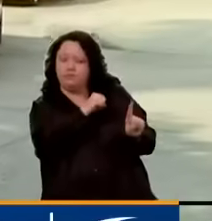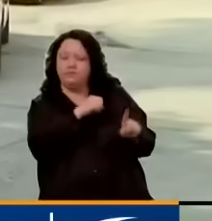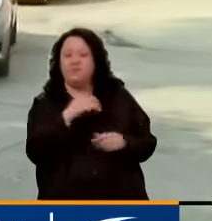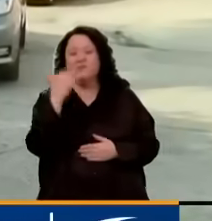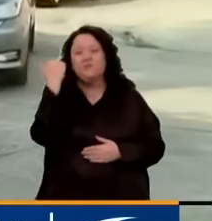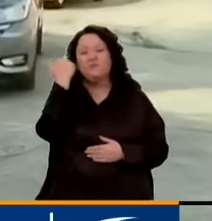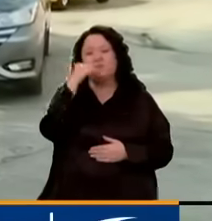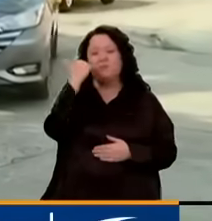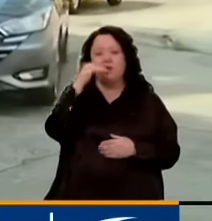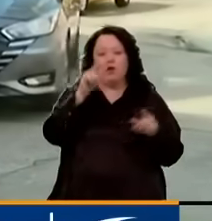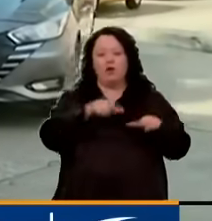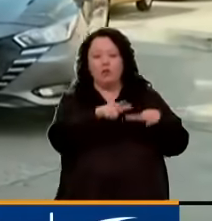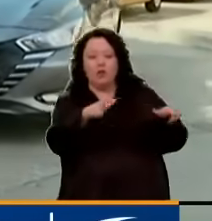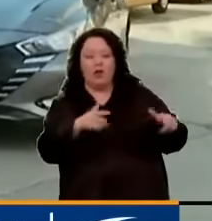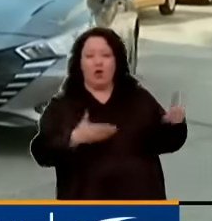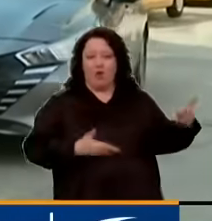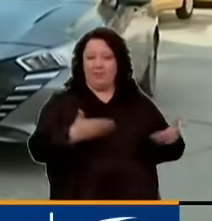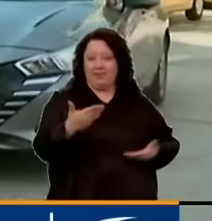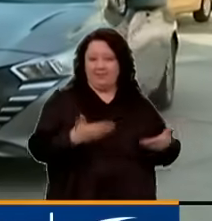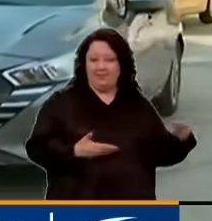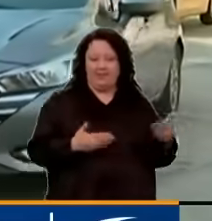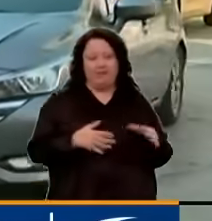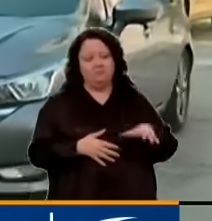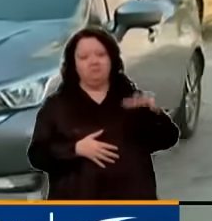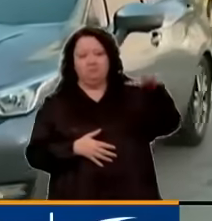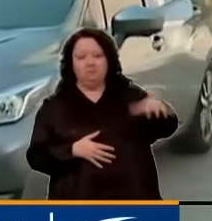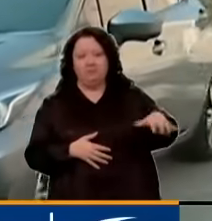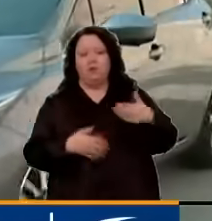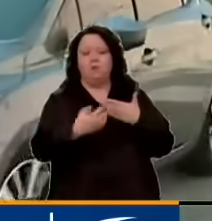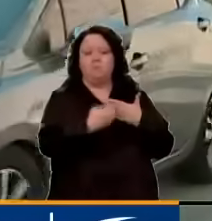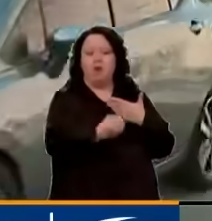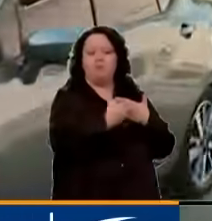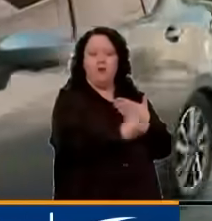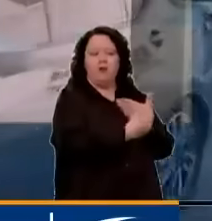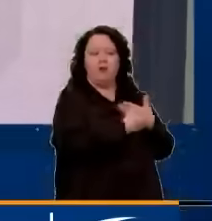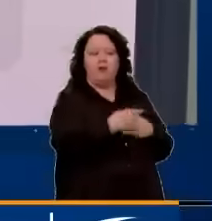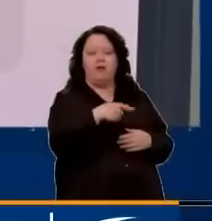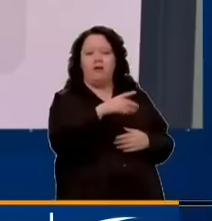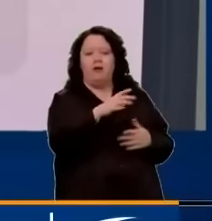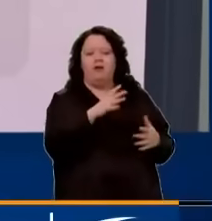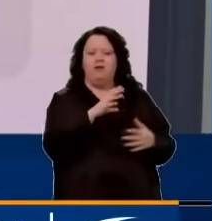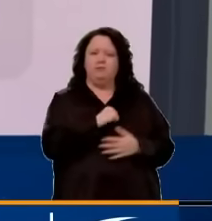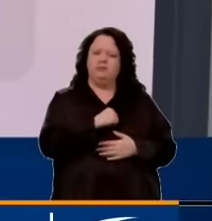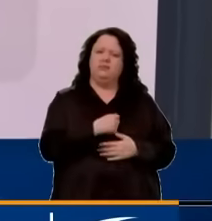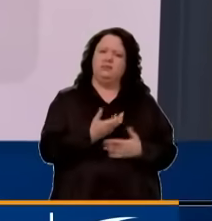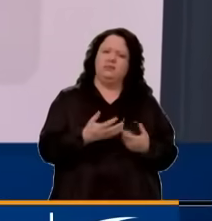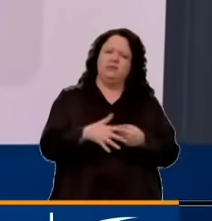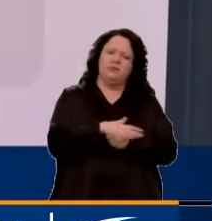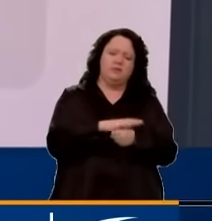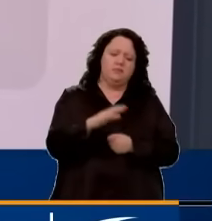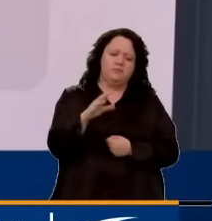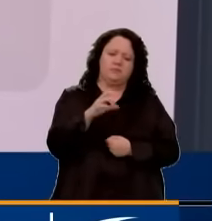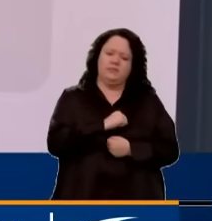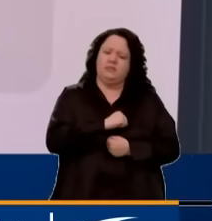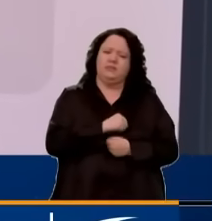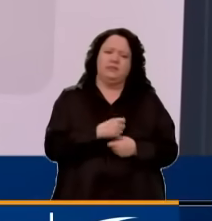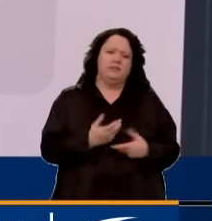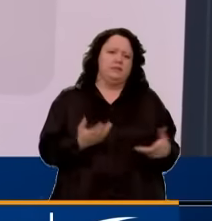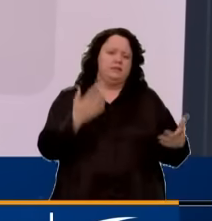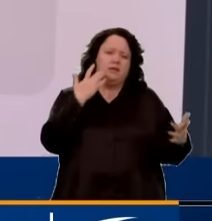la llevó al establecimiento comercial donde hicieron la debitación, y lamenta que esta situación se haya